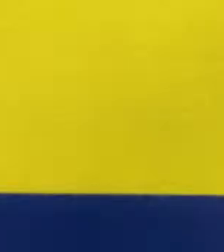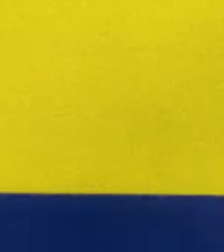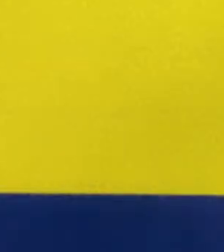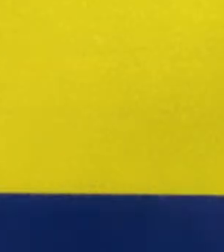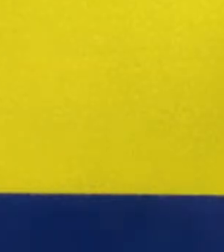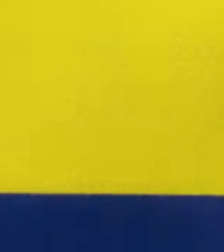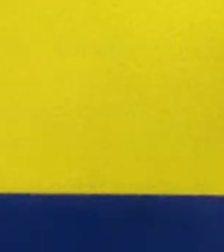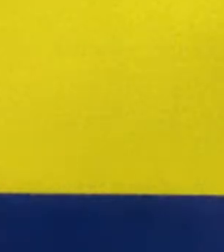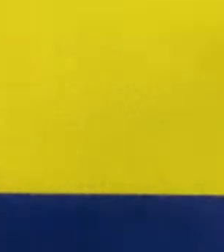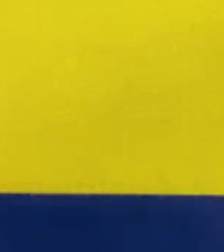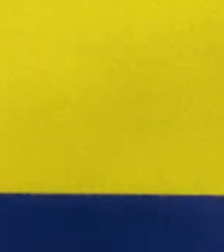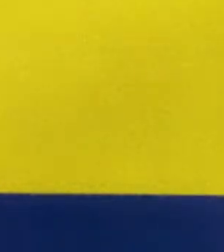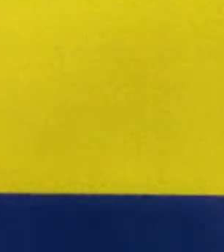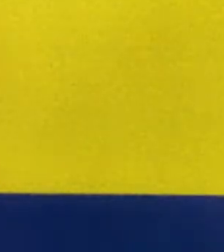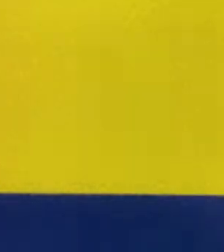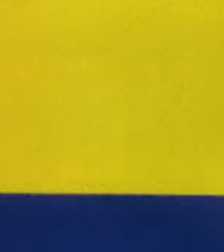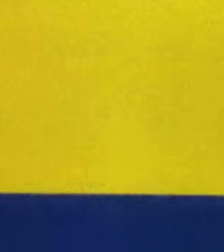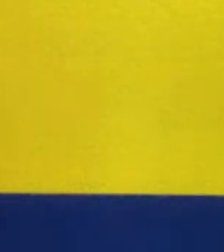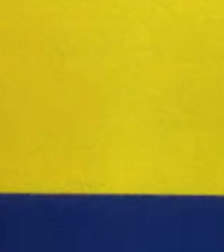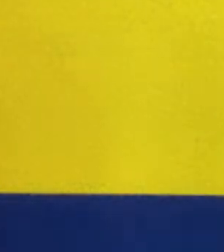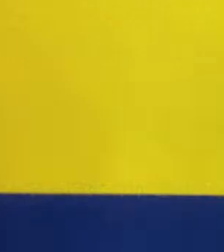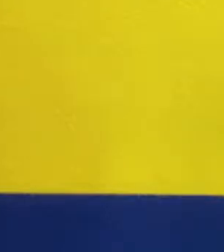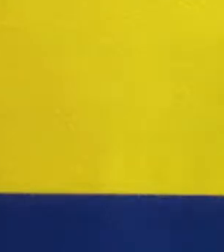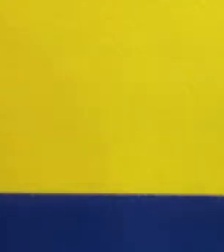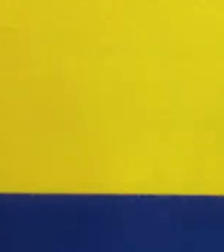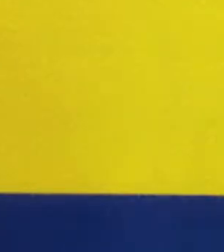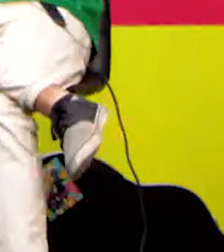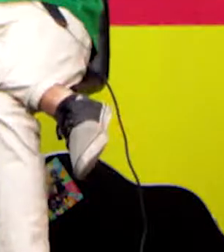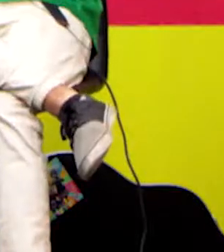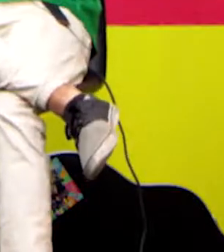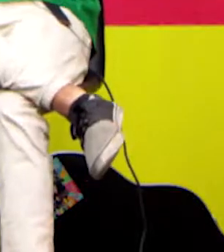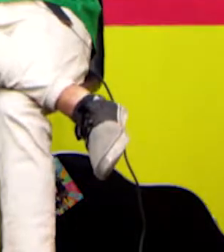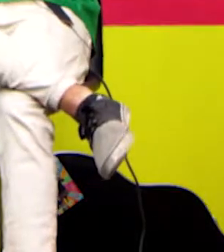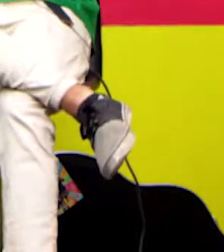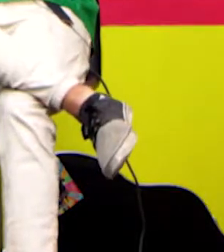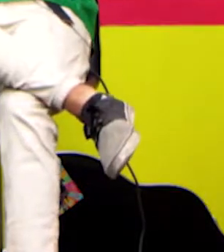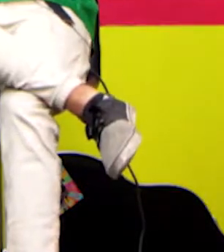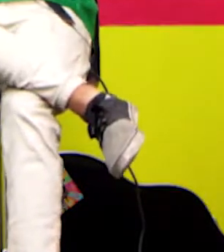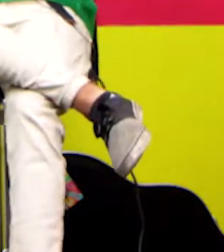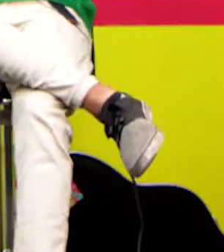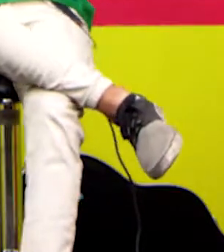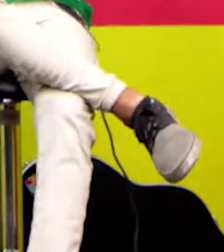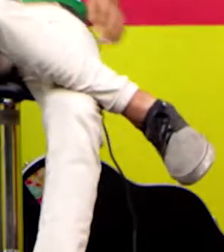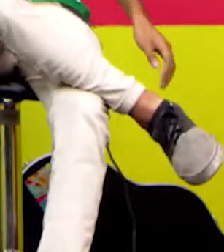No me enseñes a olvidar que soy yo, no quiero aprender.